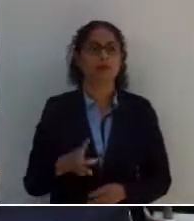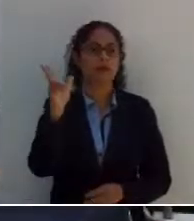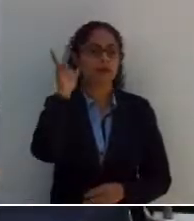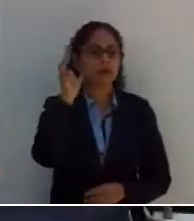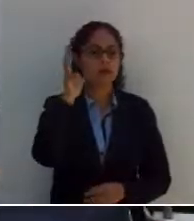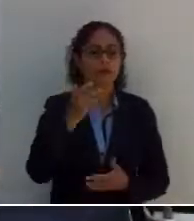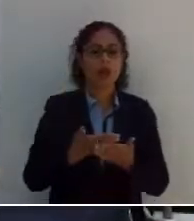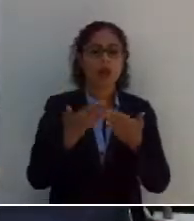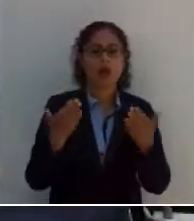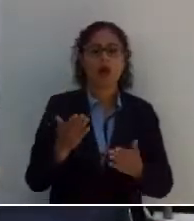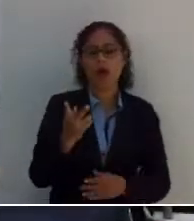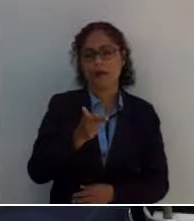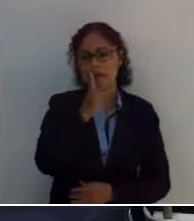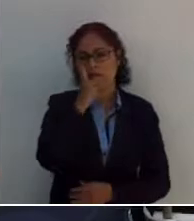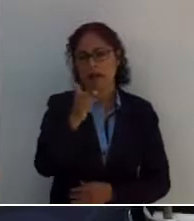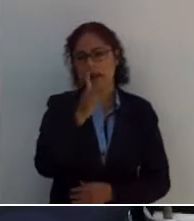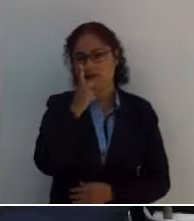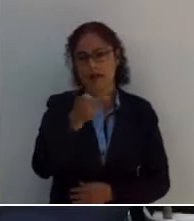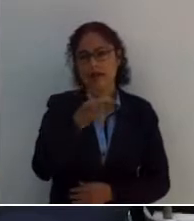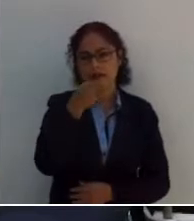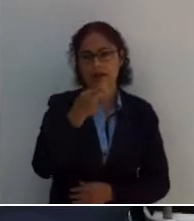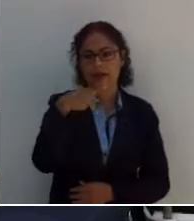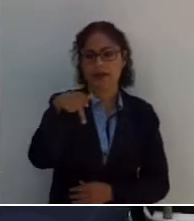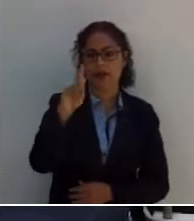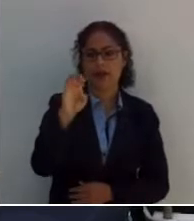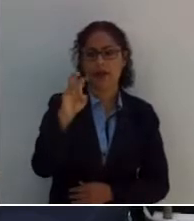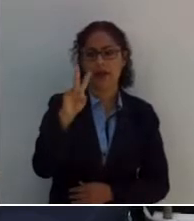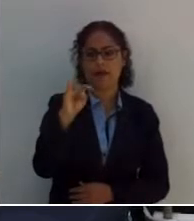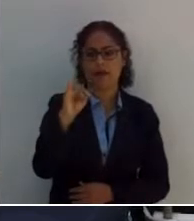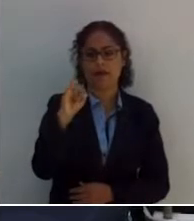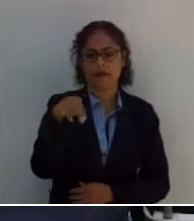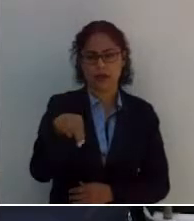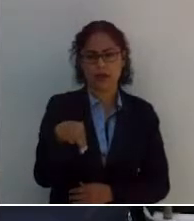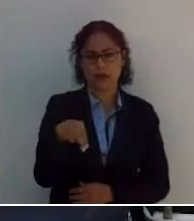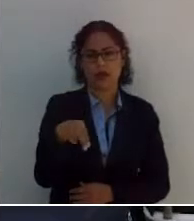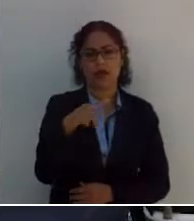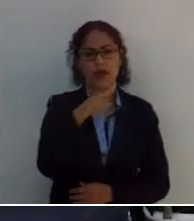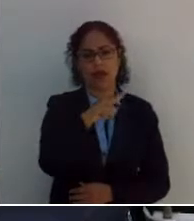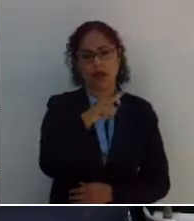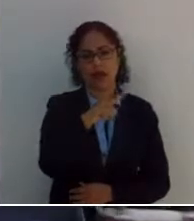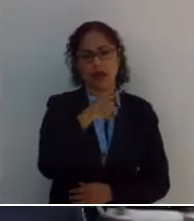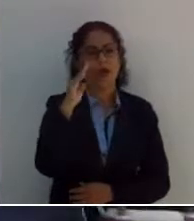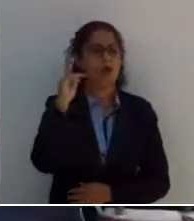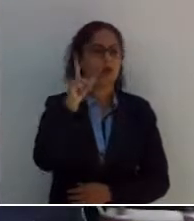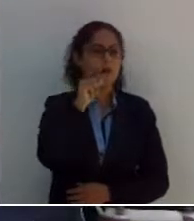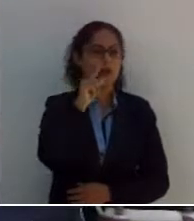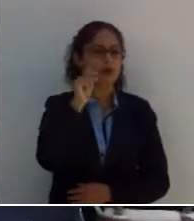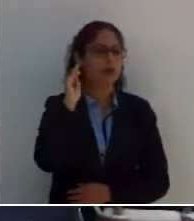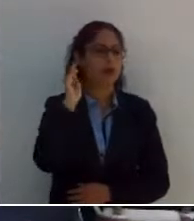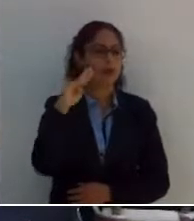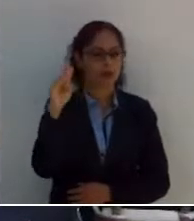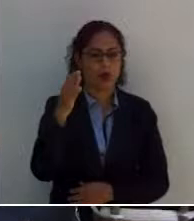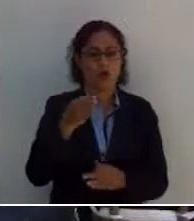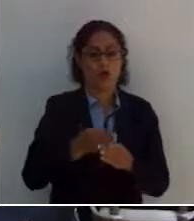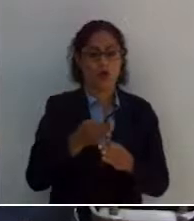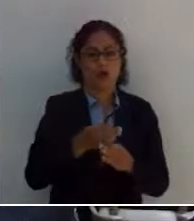Escucharemos a continuación las palabras de Edwin Alejandro Cervantes Ruiz, elemento de la Policía Michoacán, hoy condecorado.